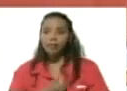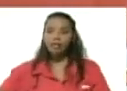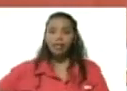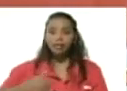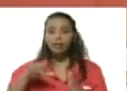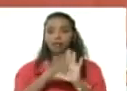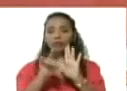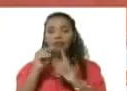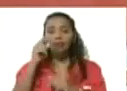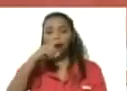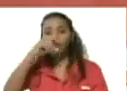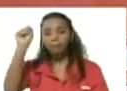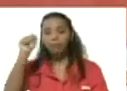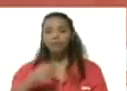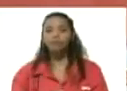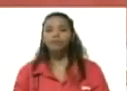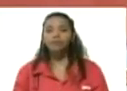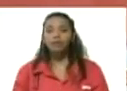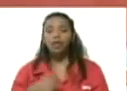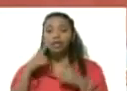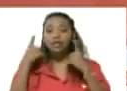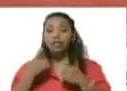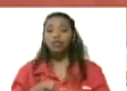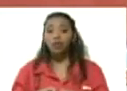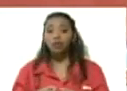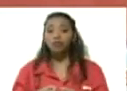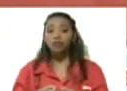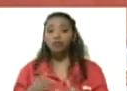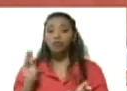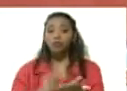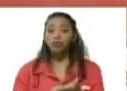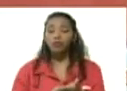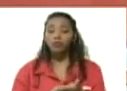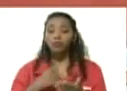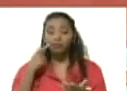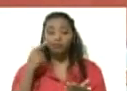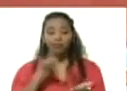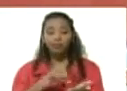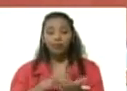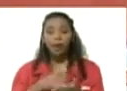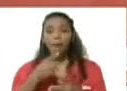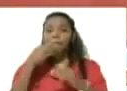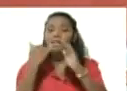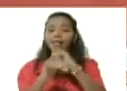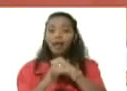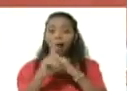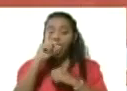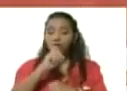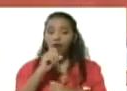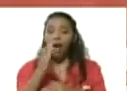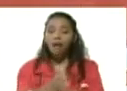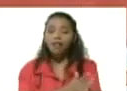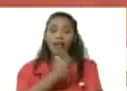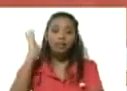constitucional Nicolás Maduro, cuando él lo decida, estará presentando su mensaje anual ante la Asamblea